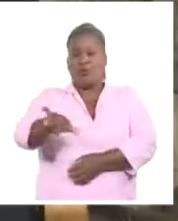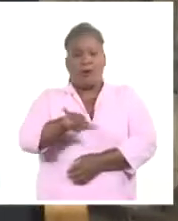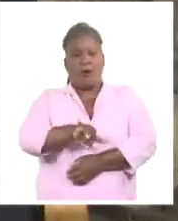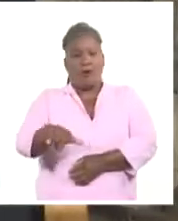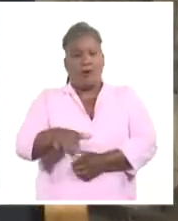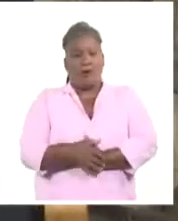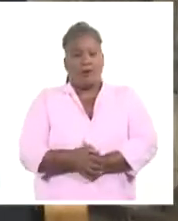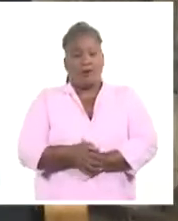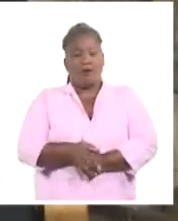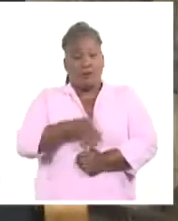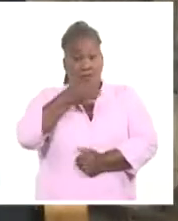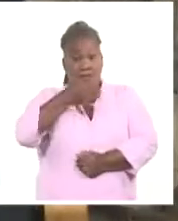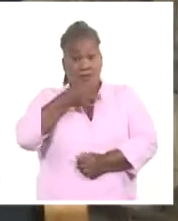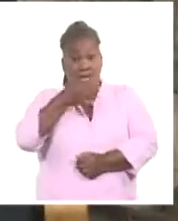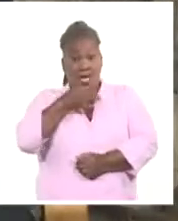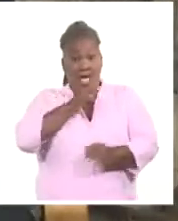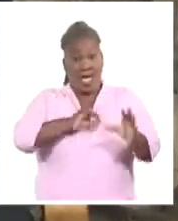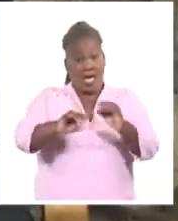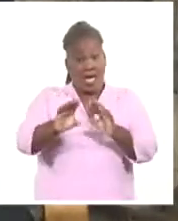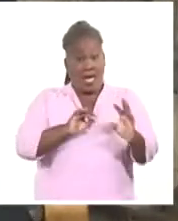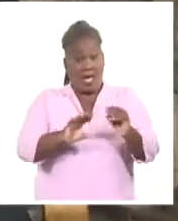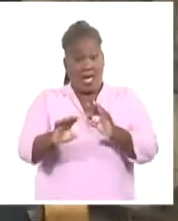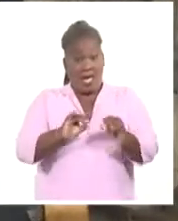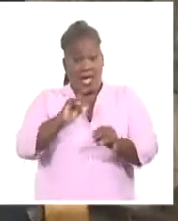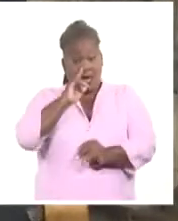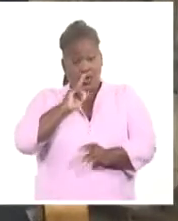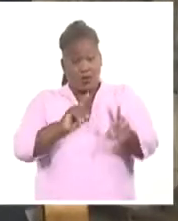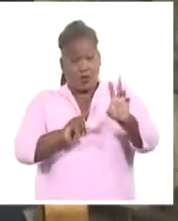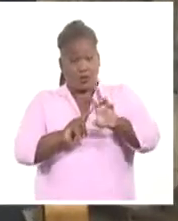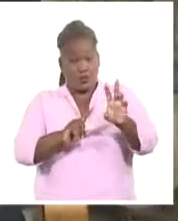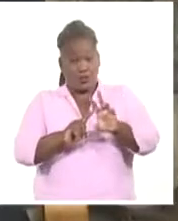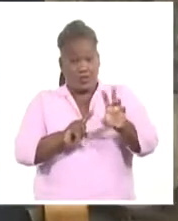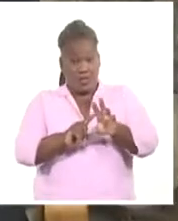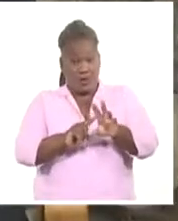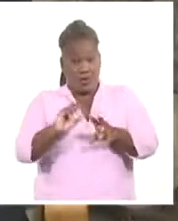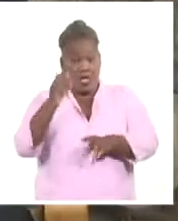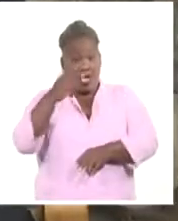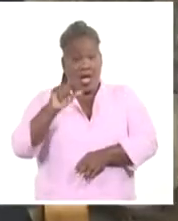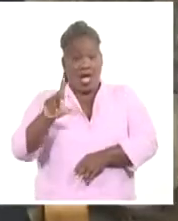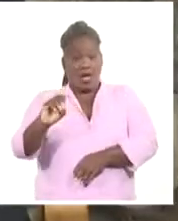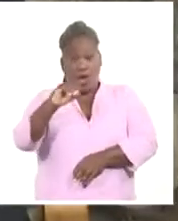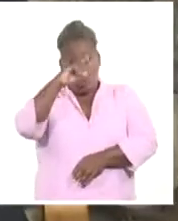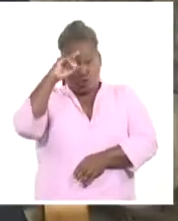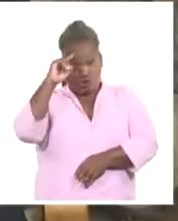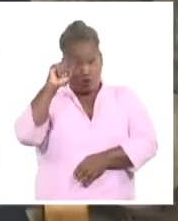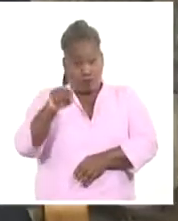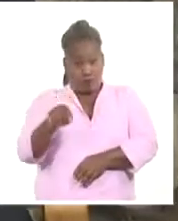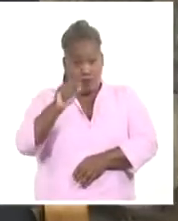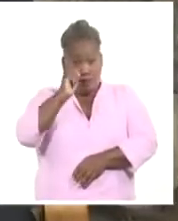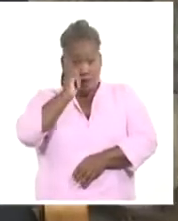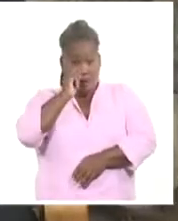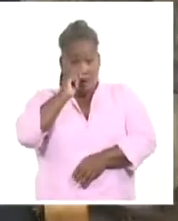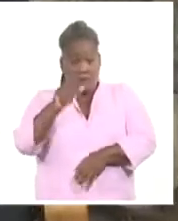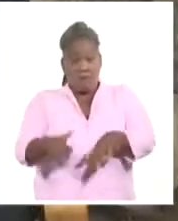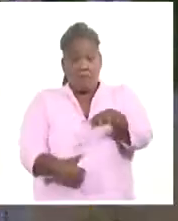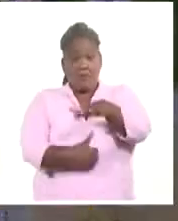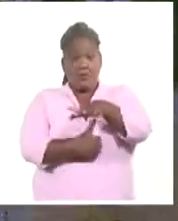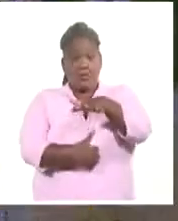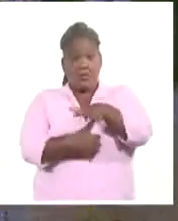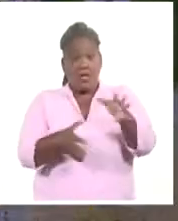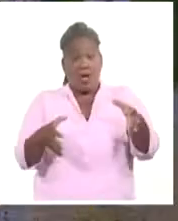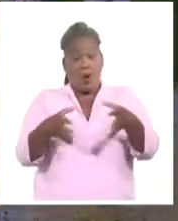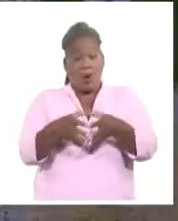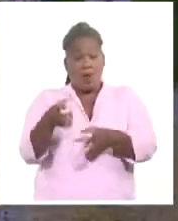tema en particular, conversaremos en el Noticiero del Mediodía con Carlos César Torres, quien es presidente de la